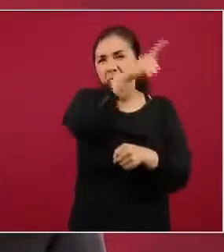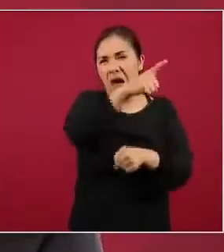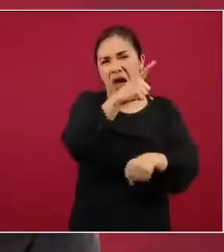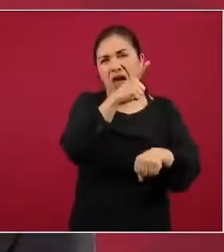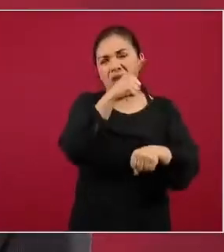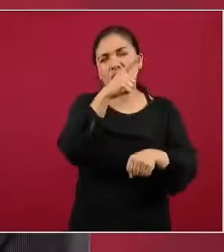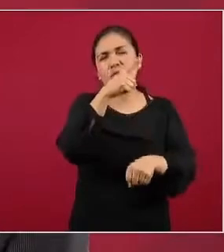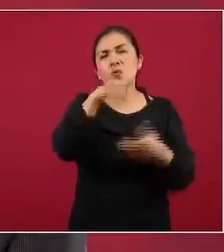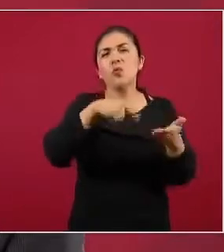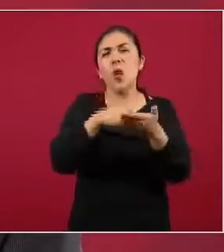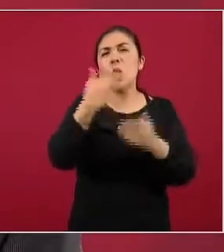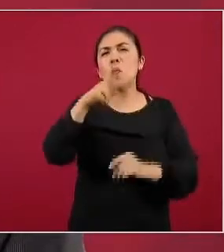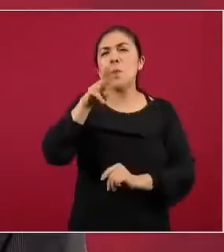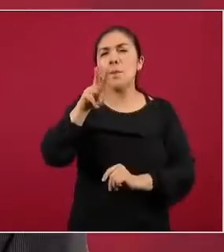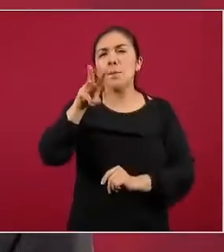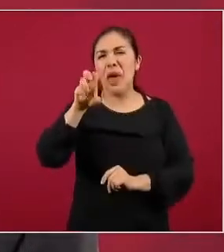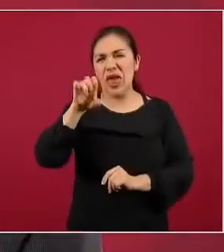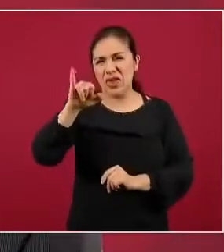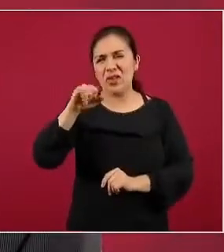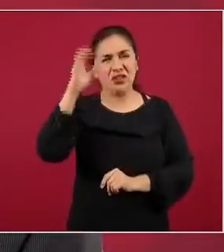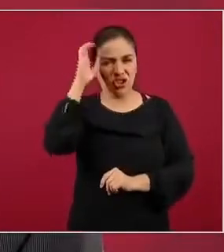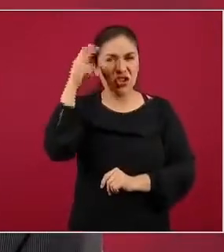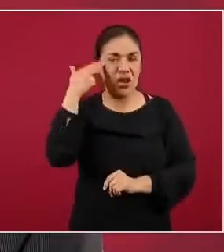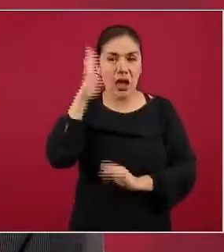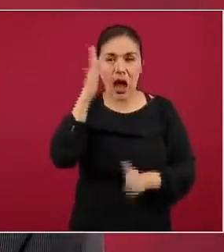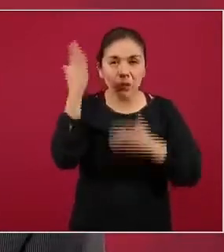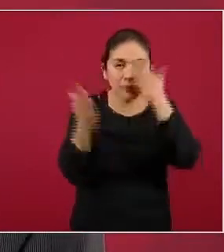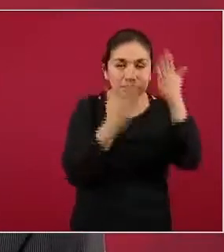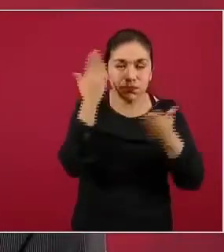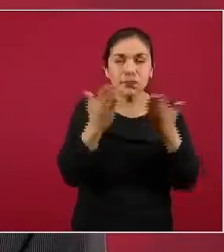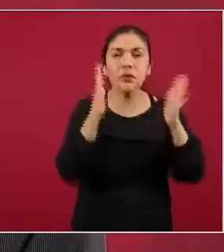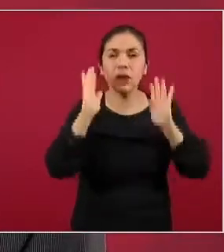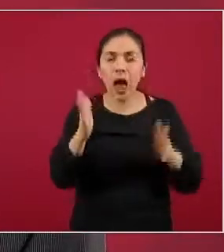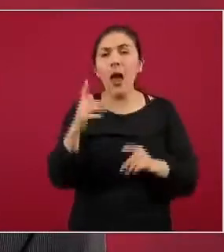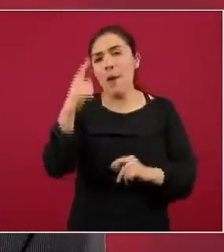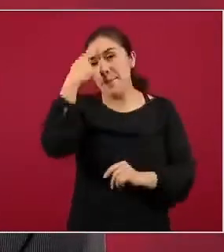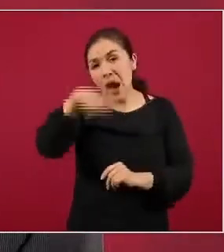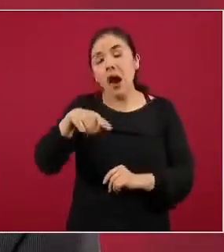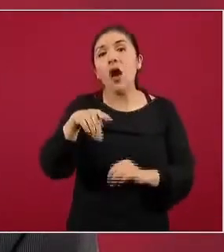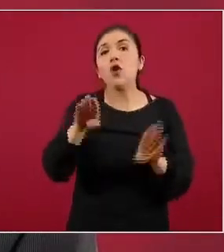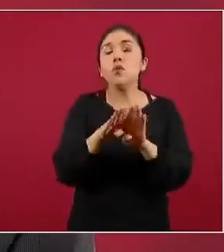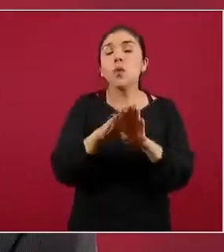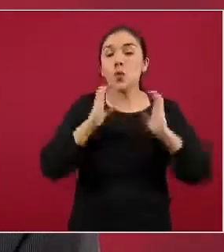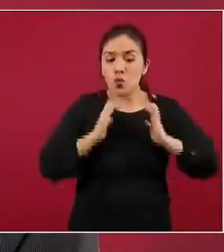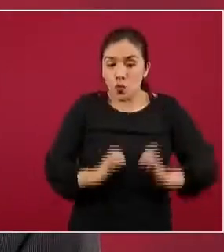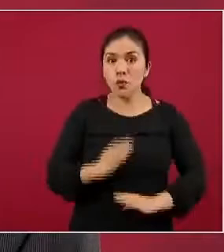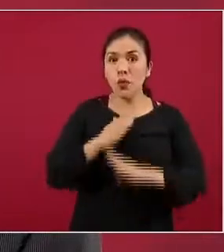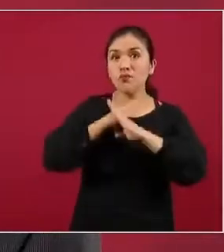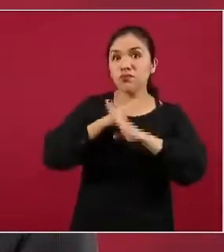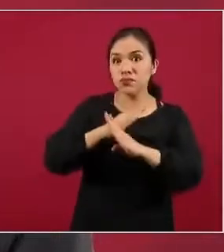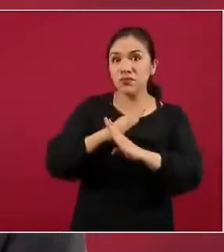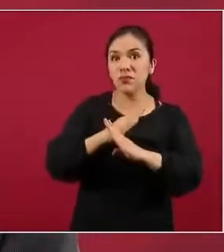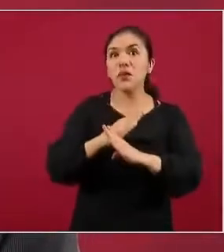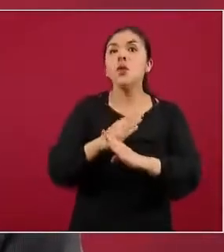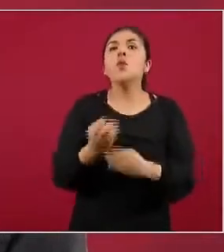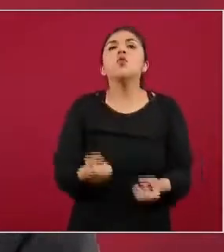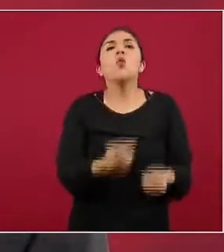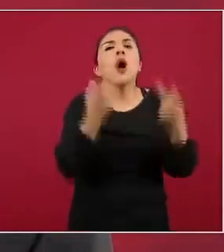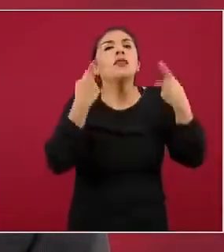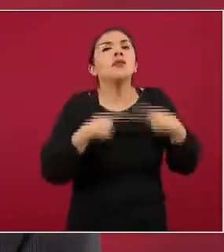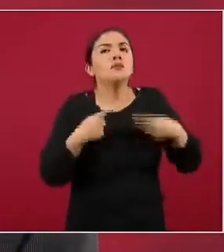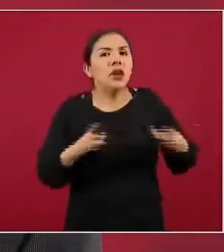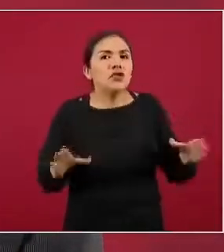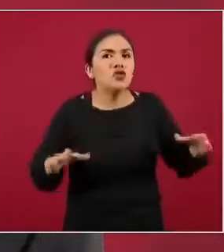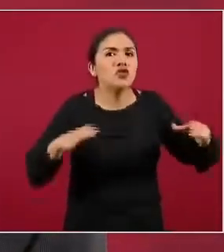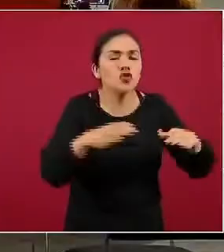la provincia de Hubei, en China, donde se hicieron estudios de inmunidad. qué personas, o más bien cuántas